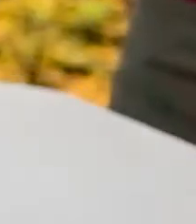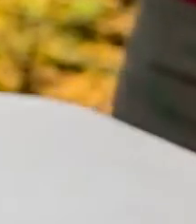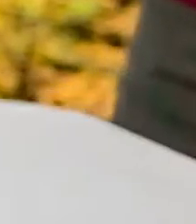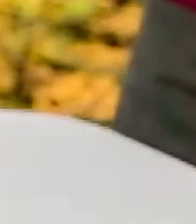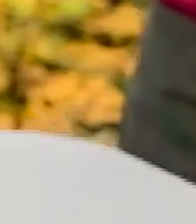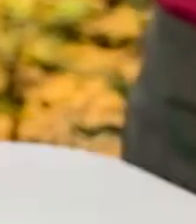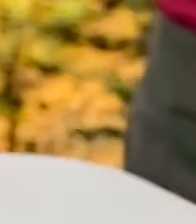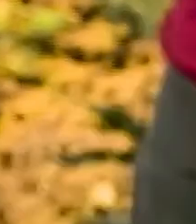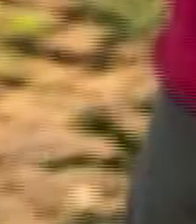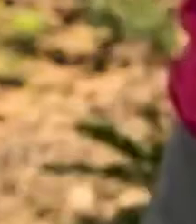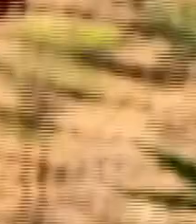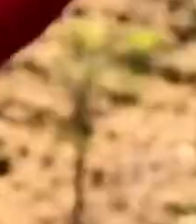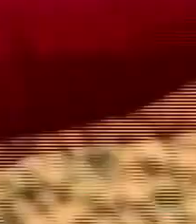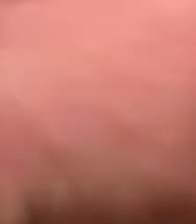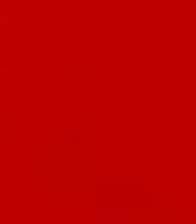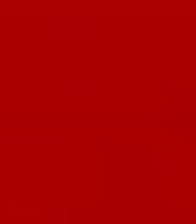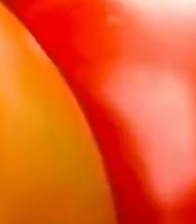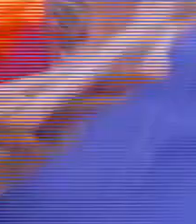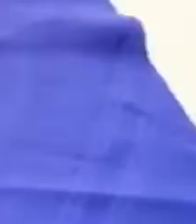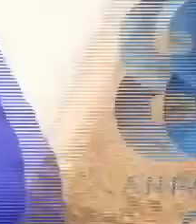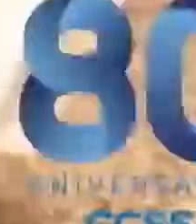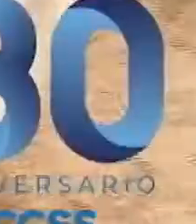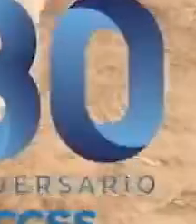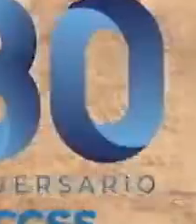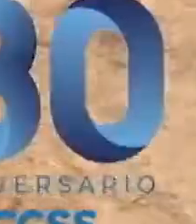y así los protejo a ellos.